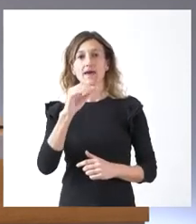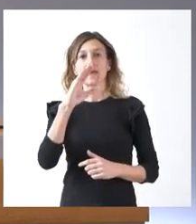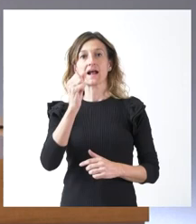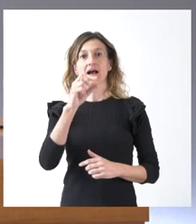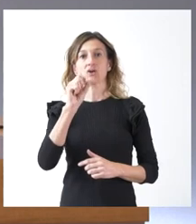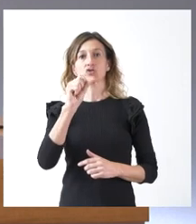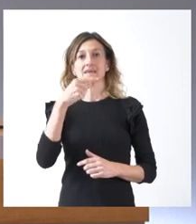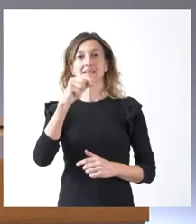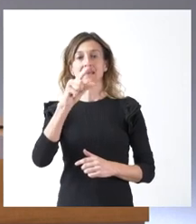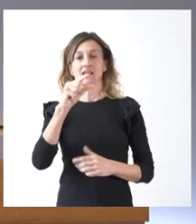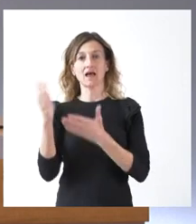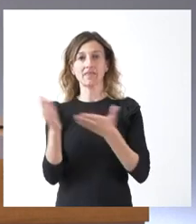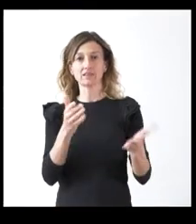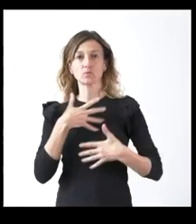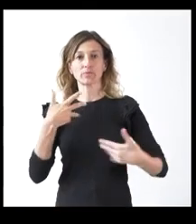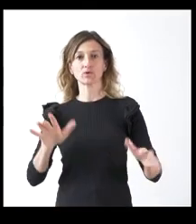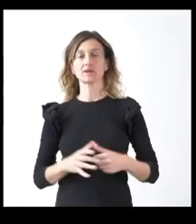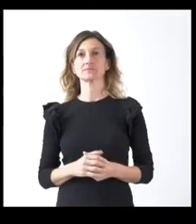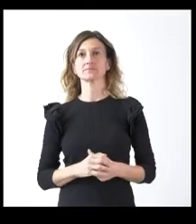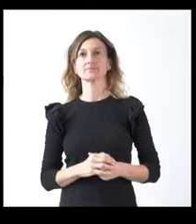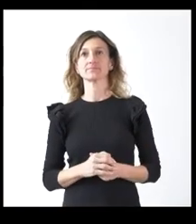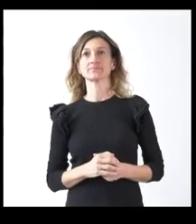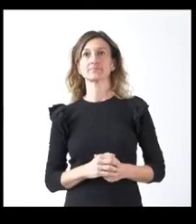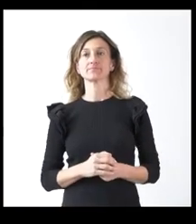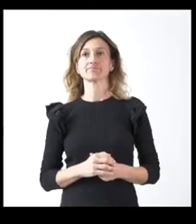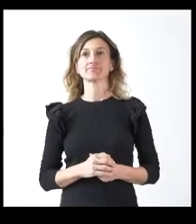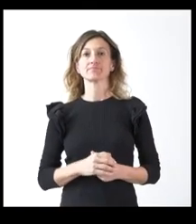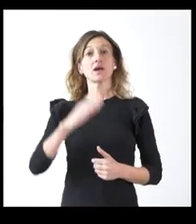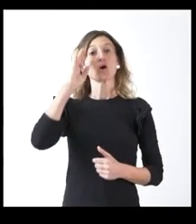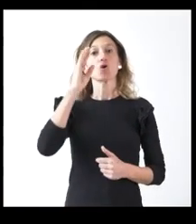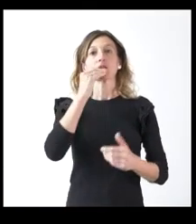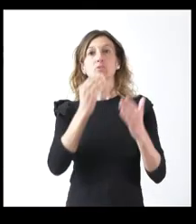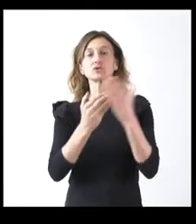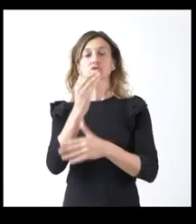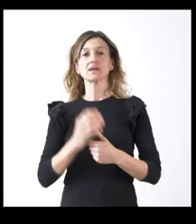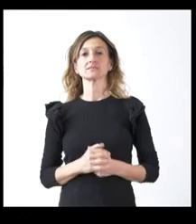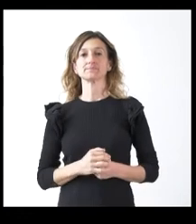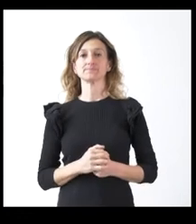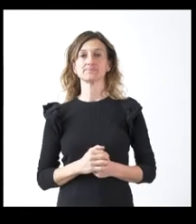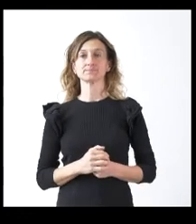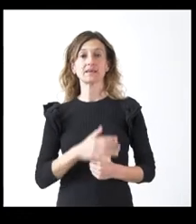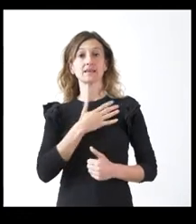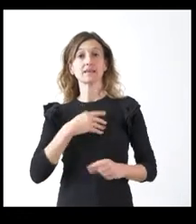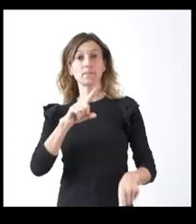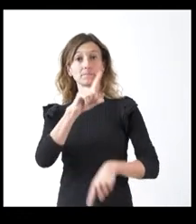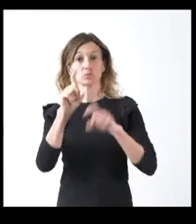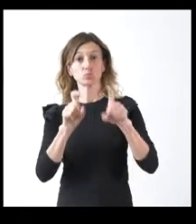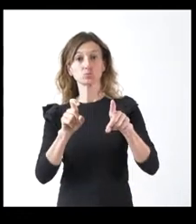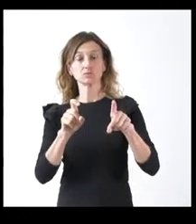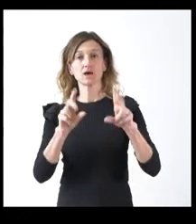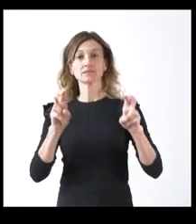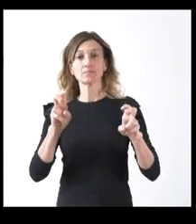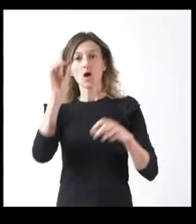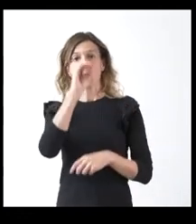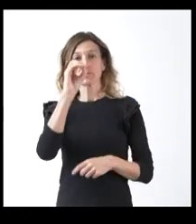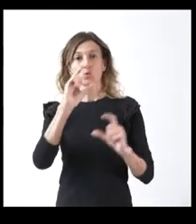Adelante Carlos cuando quieras Hola Buenos días señor y yo quería preguntarle cuál es la postura de la